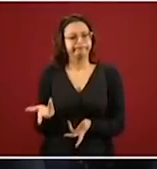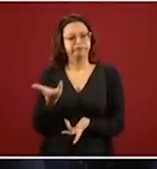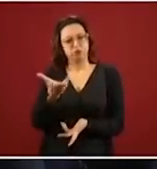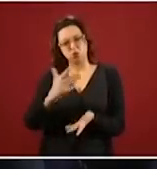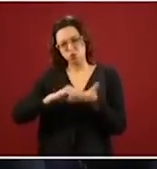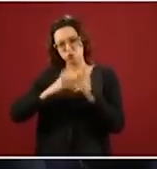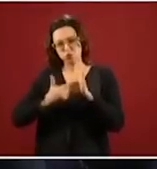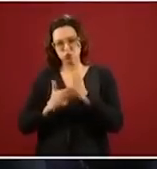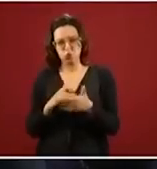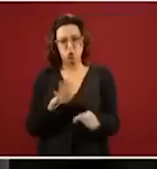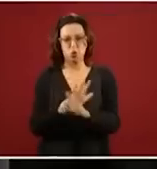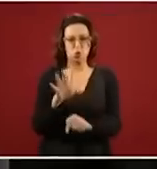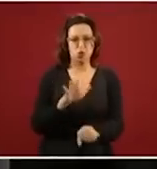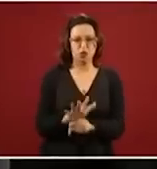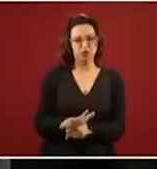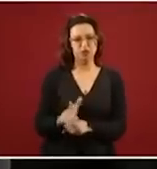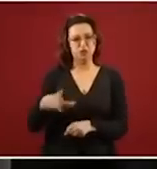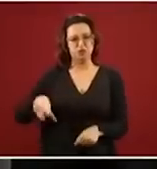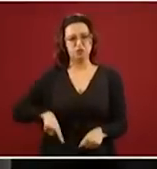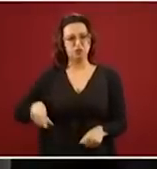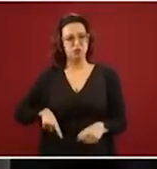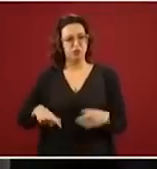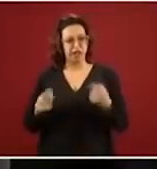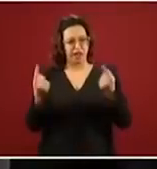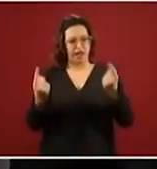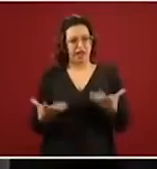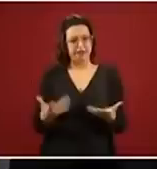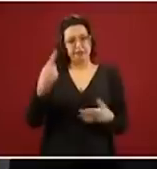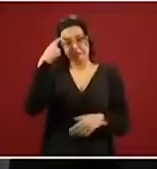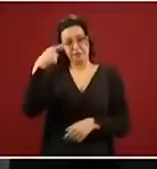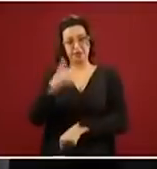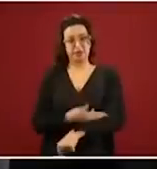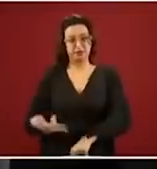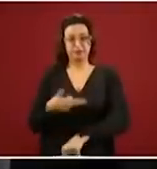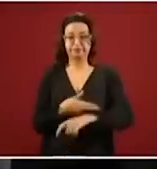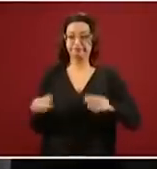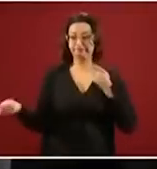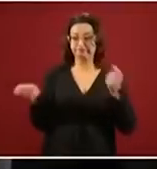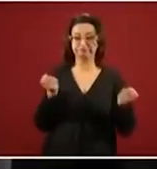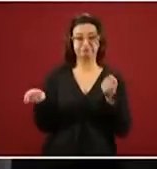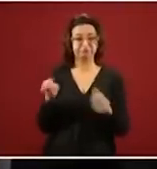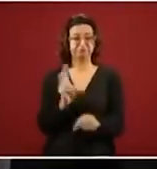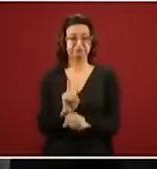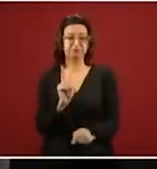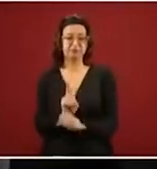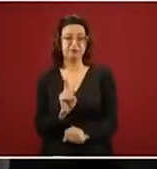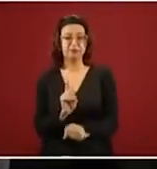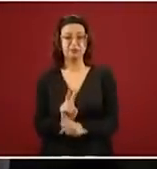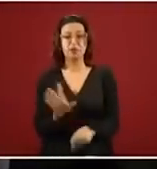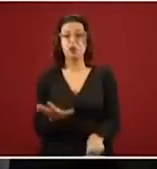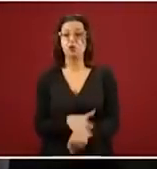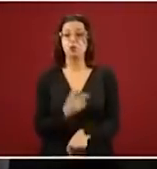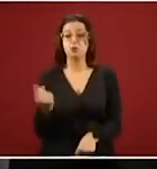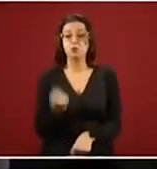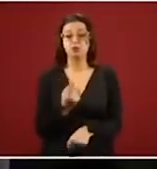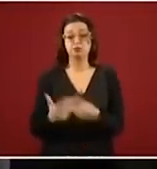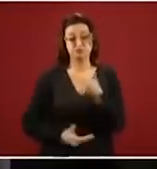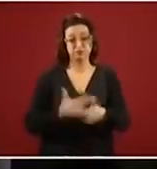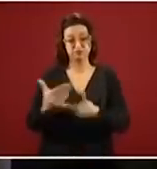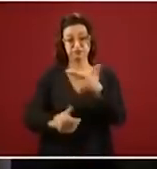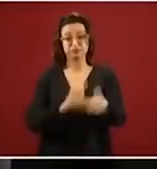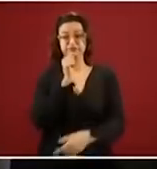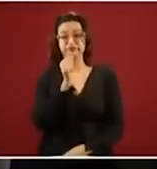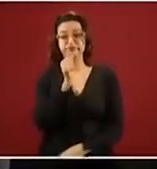estrategia oficial del gobierno para regular lo que no está aún en digamos en proceso